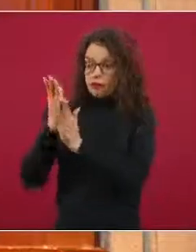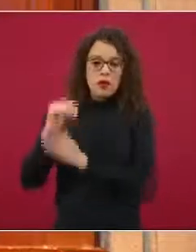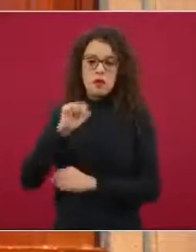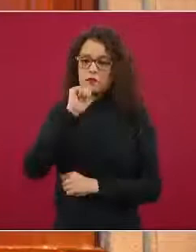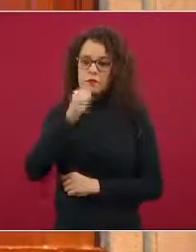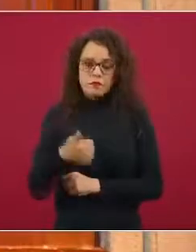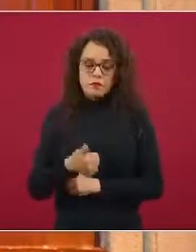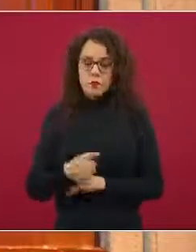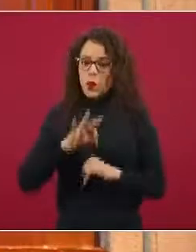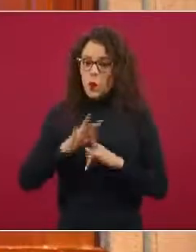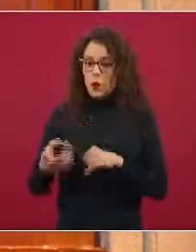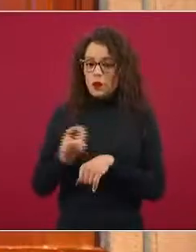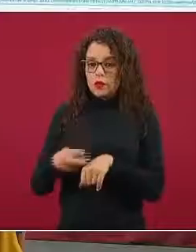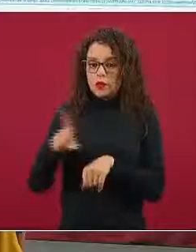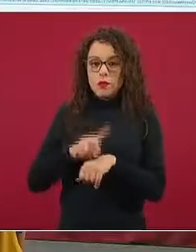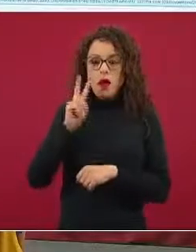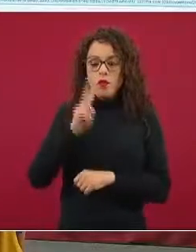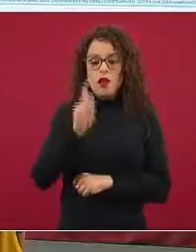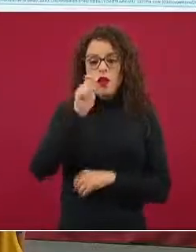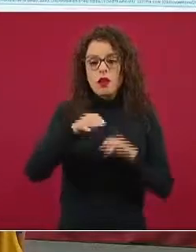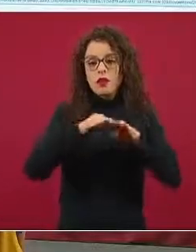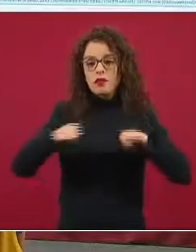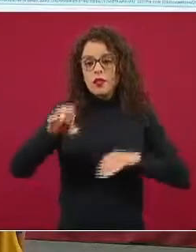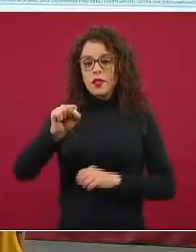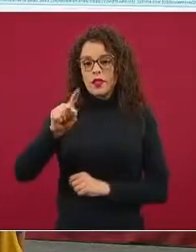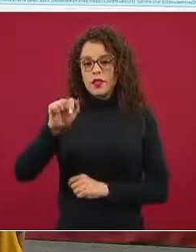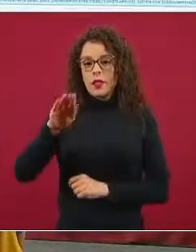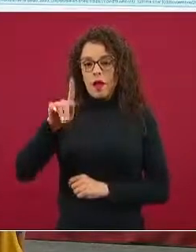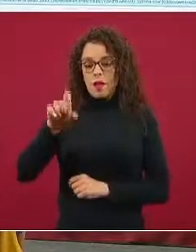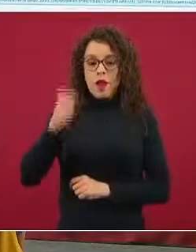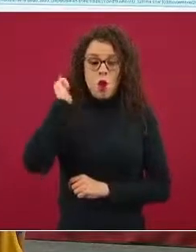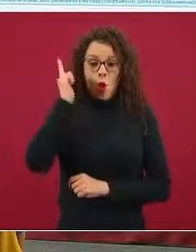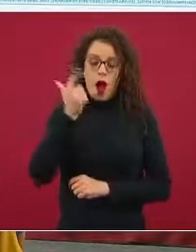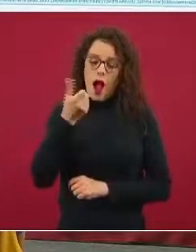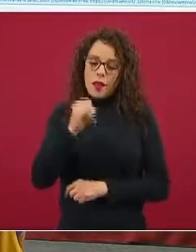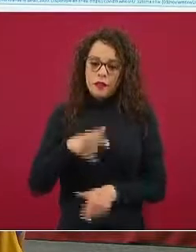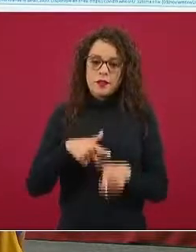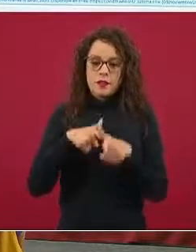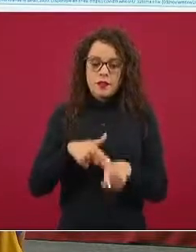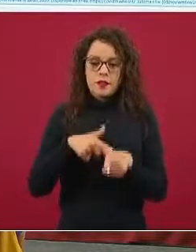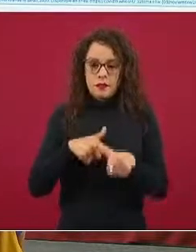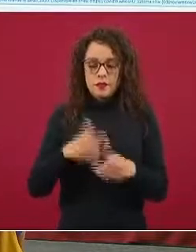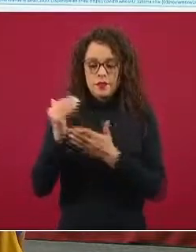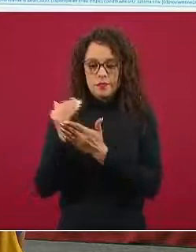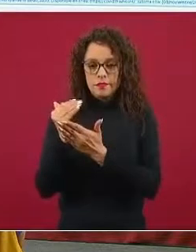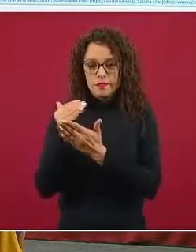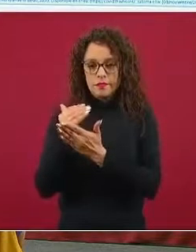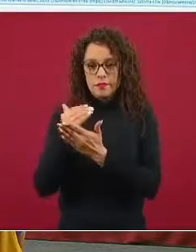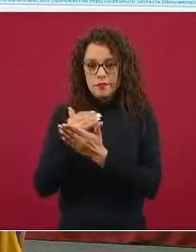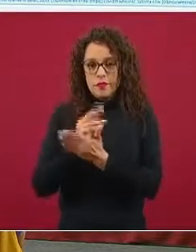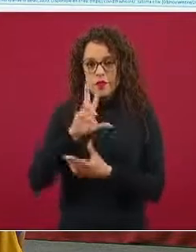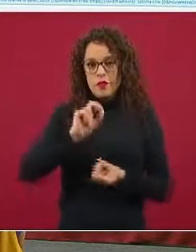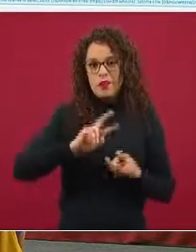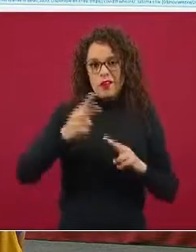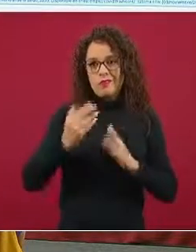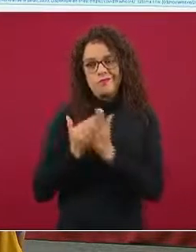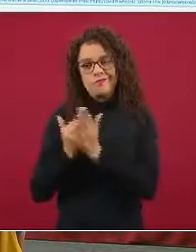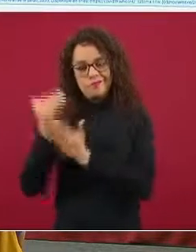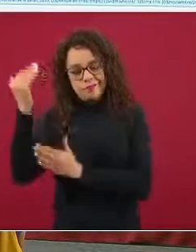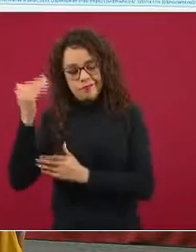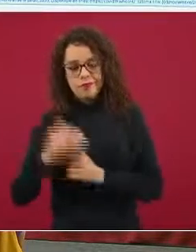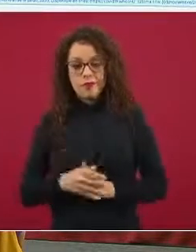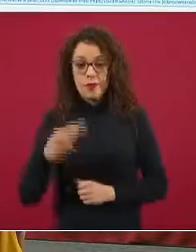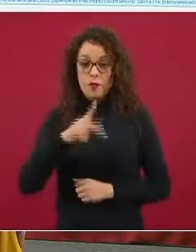más bien una estabilidad. Esperemos que esto realmente continúe disminuyendo en vez de incrementarse, aunque si los